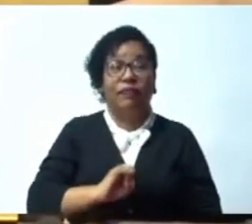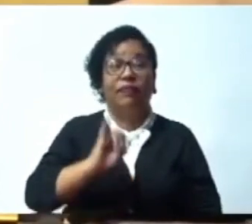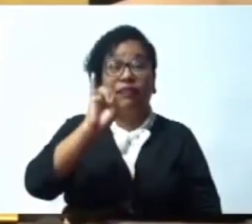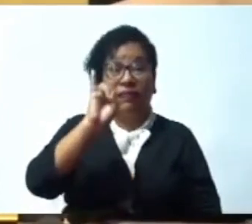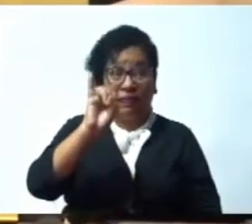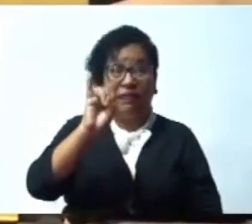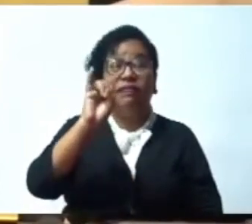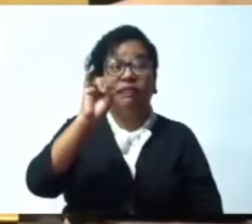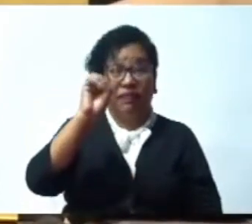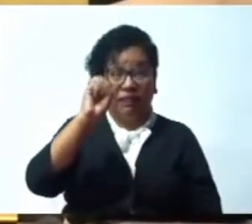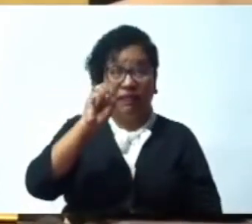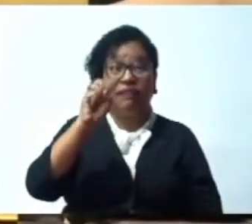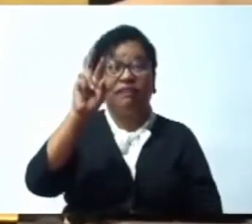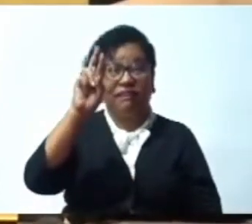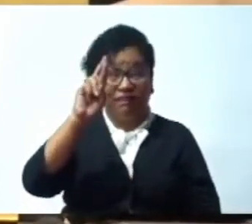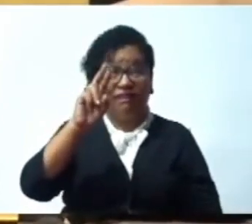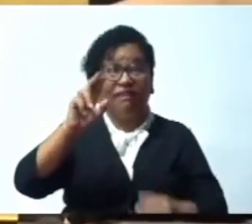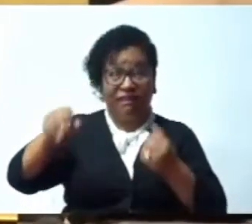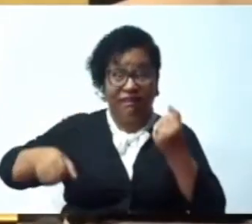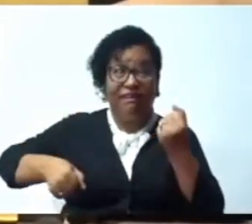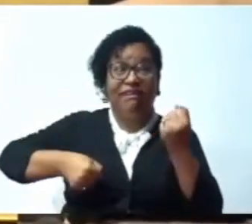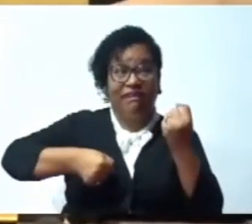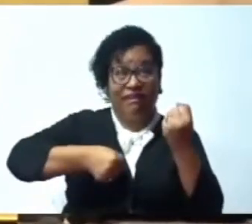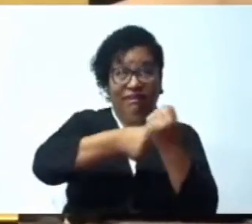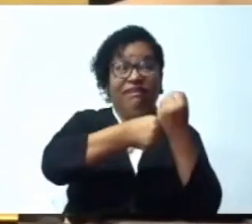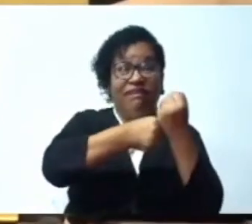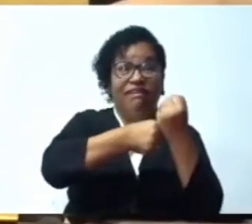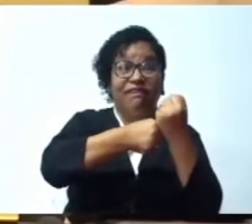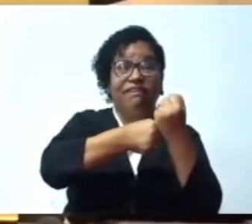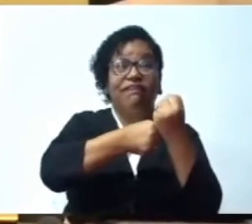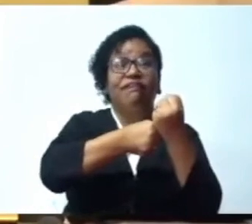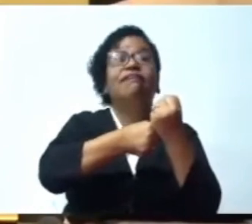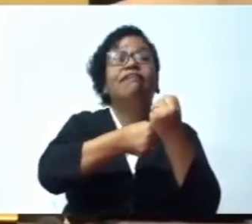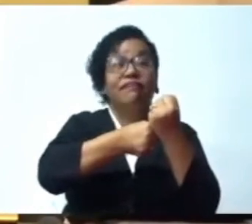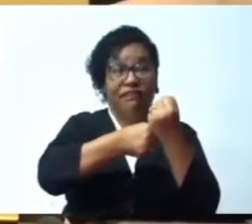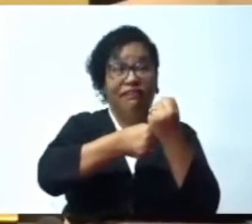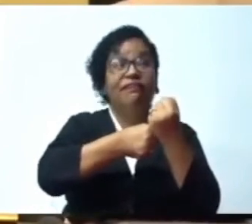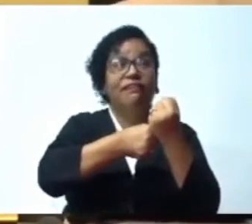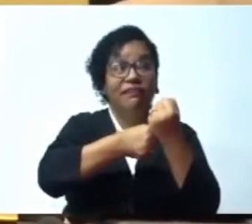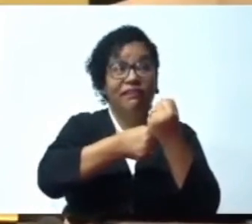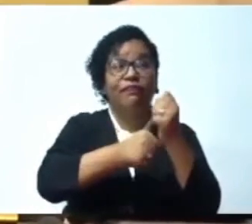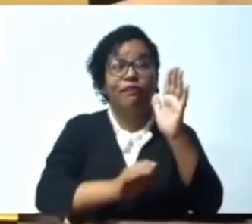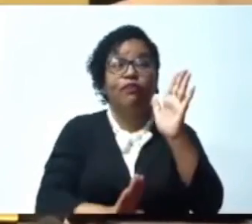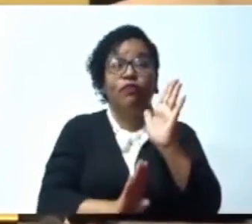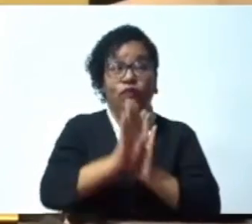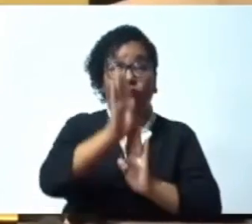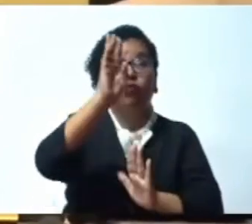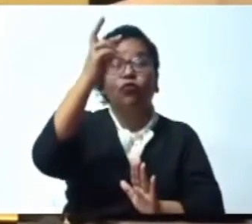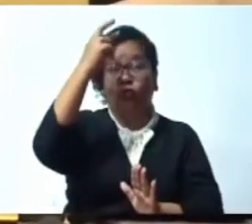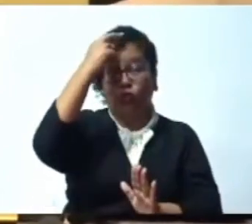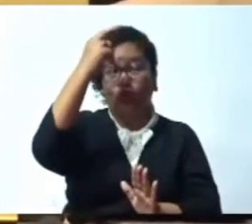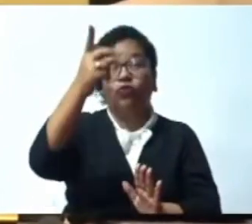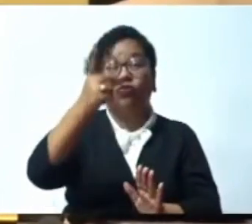y al avance del turismo. Este es un proyecto que debemos aprobarlo y por eso llamo a mis